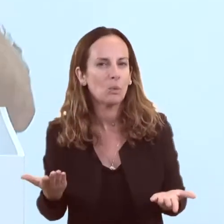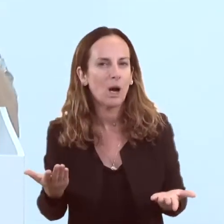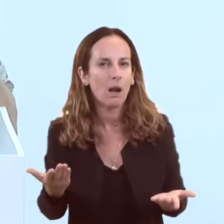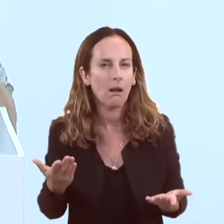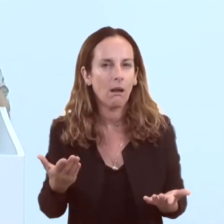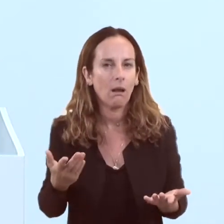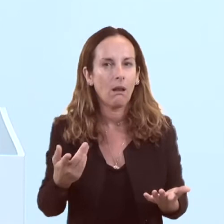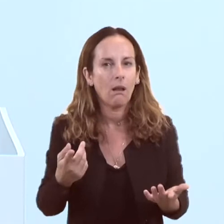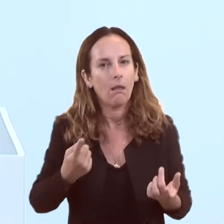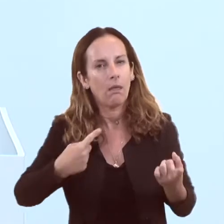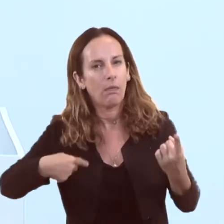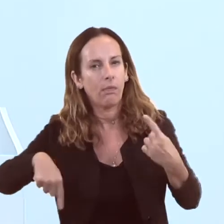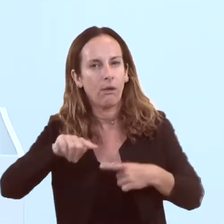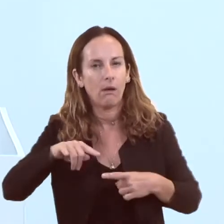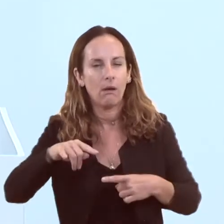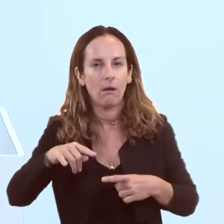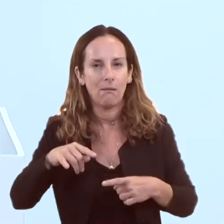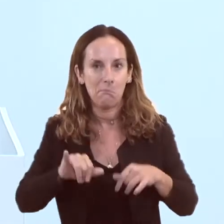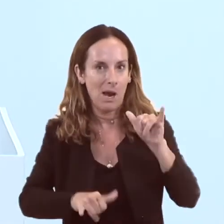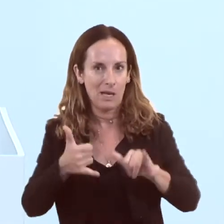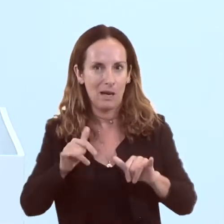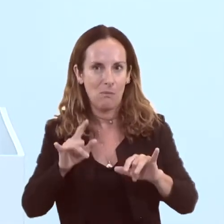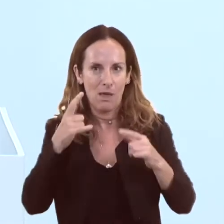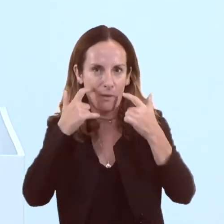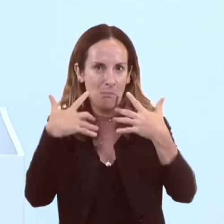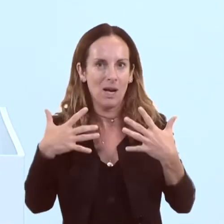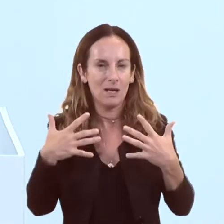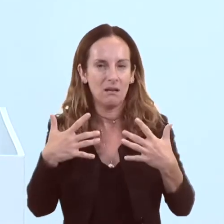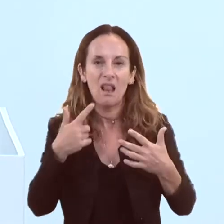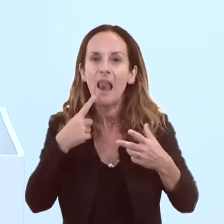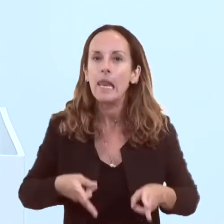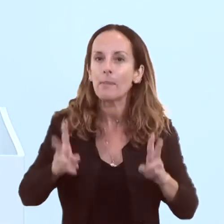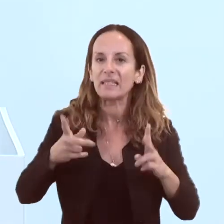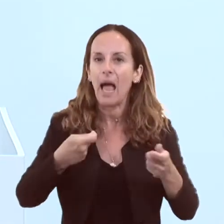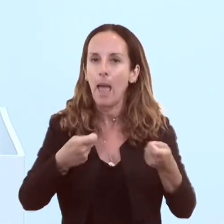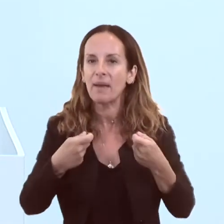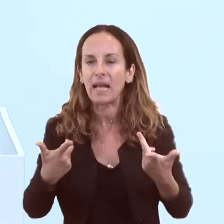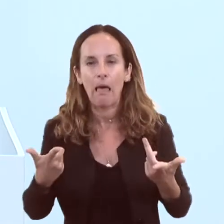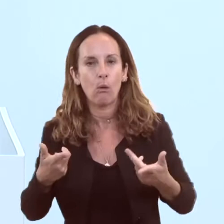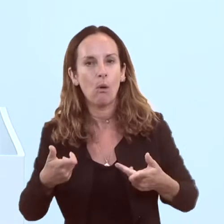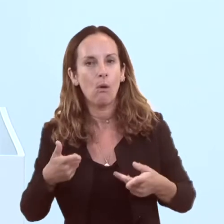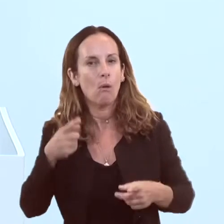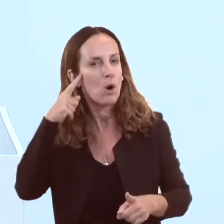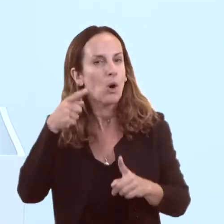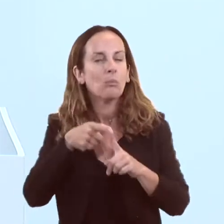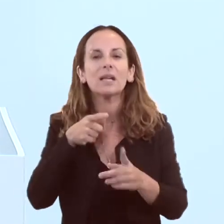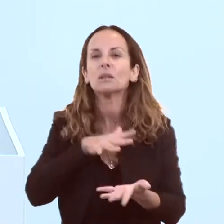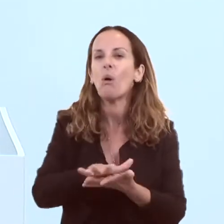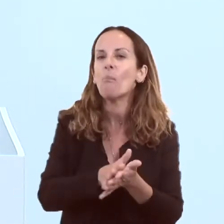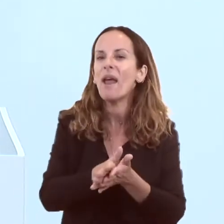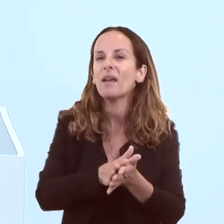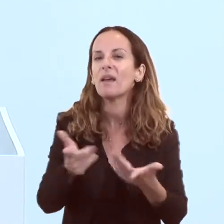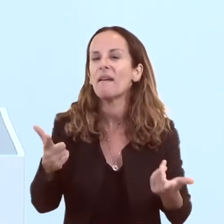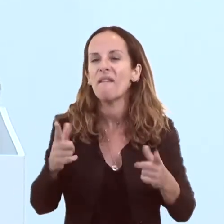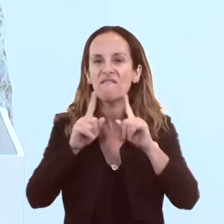una manipulación sea de Mercado cuando se habla de libertad de Mercado sea para para estimular el beneficio de una parte de la sociedad